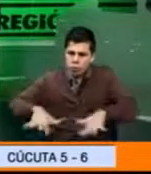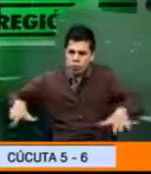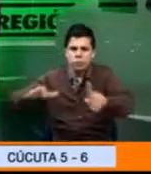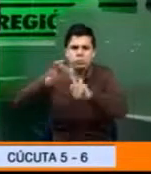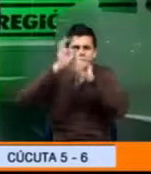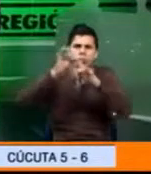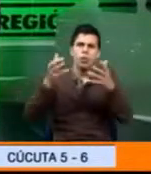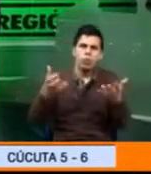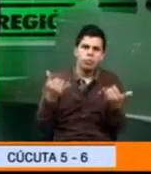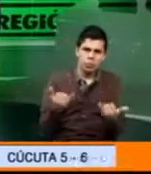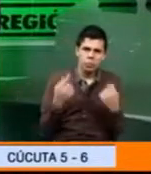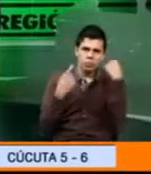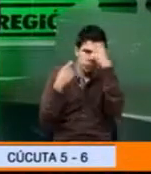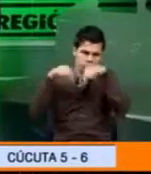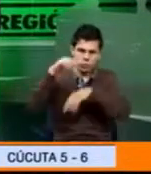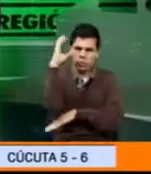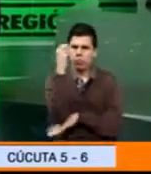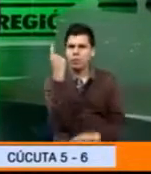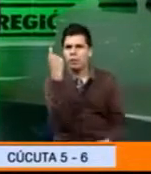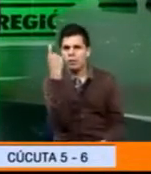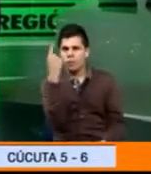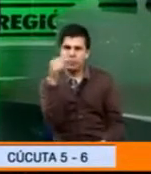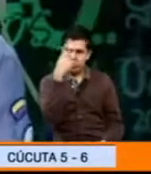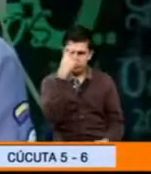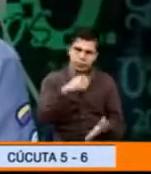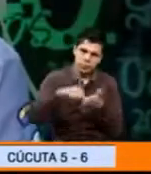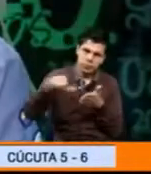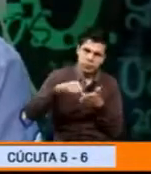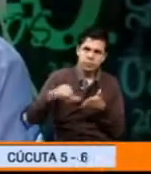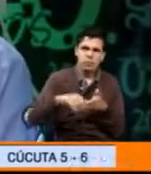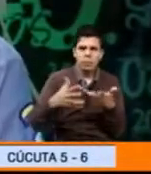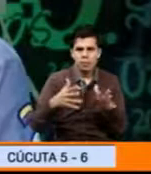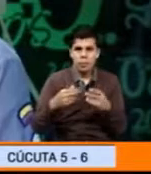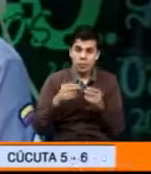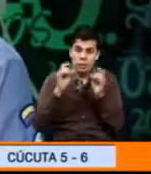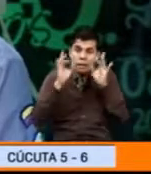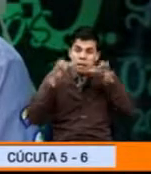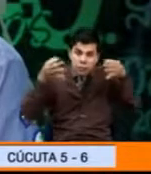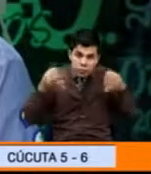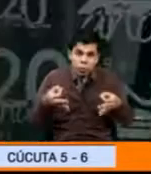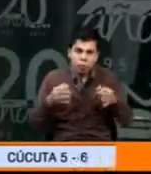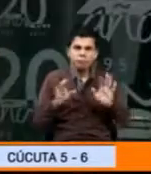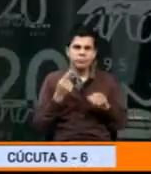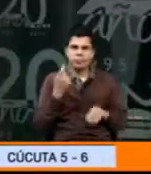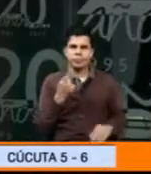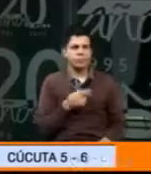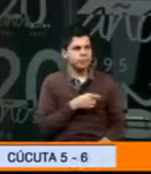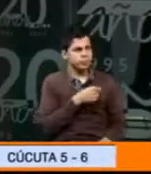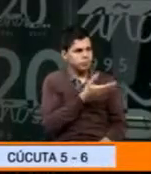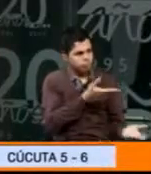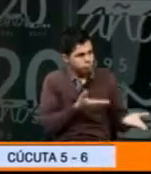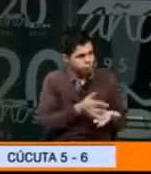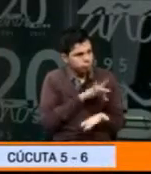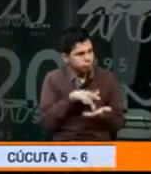no se ha analizado en Colombia y por eso seguramente el costo-beneficio de una inversión de esas no es tan clara. Doctor Villamizar, agradeciendo su